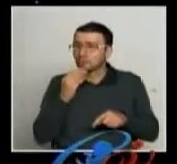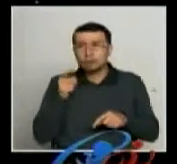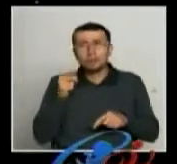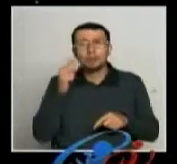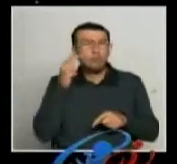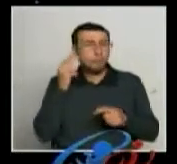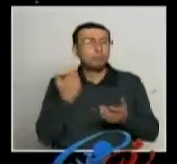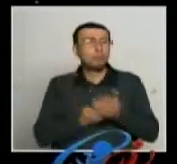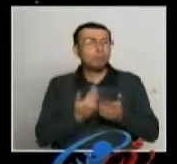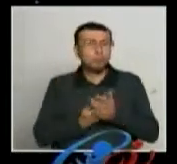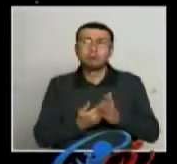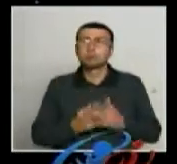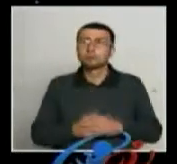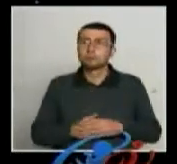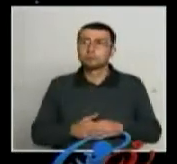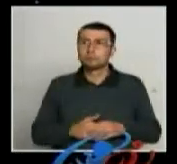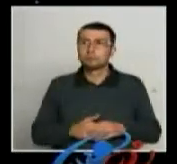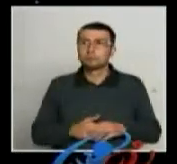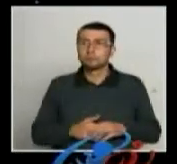hay.